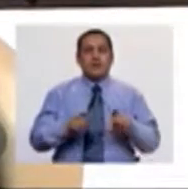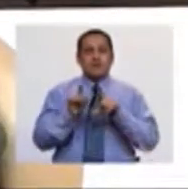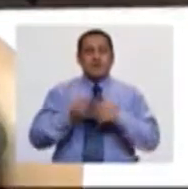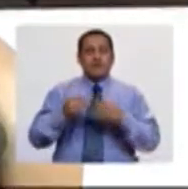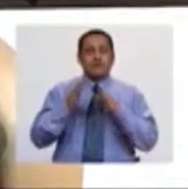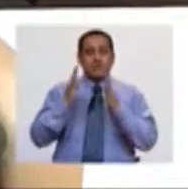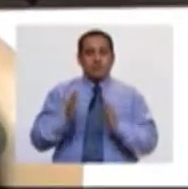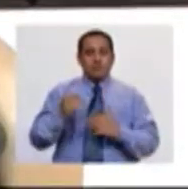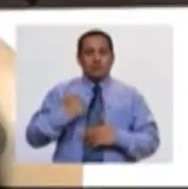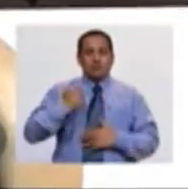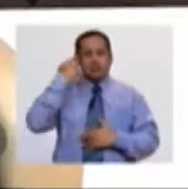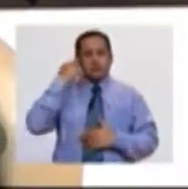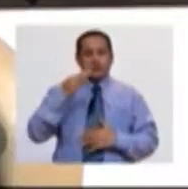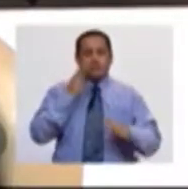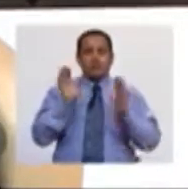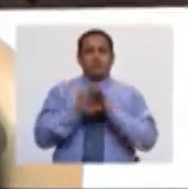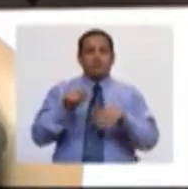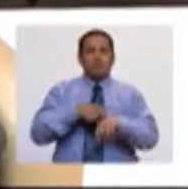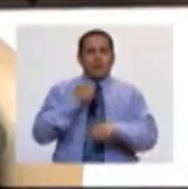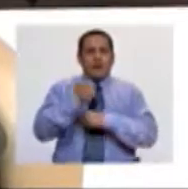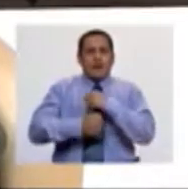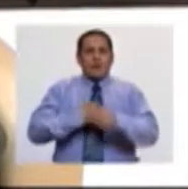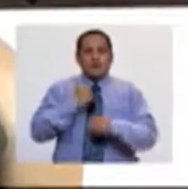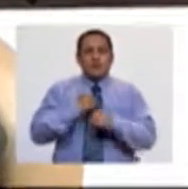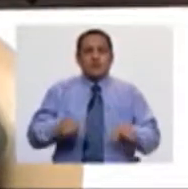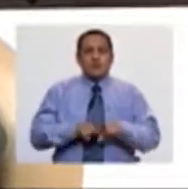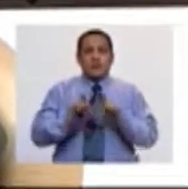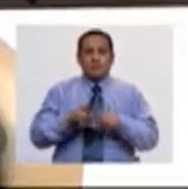la formación, creo yo, en el tiempo